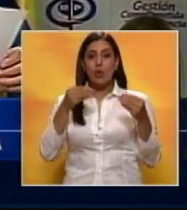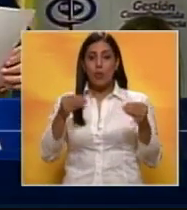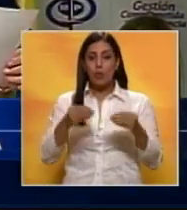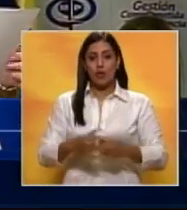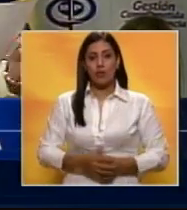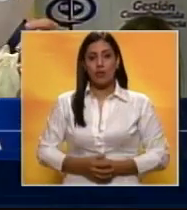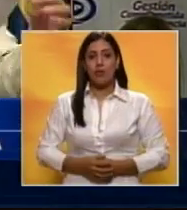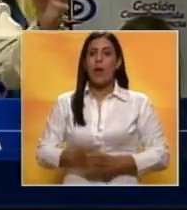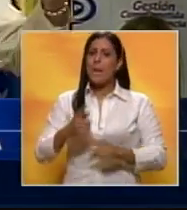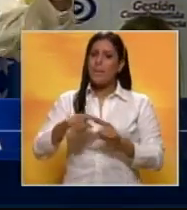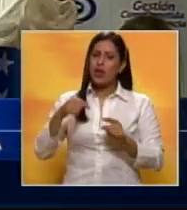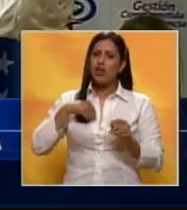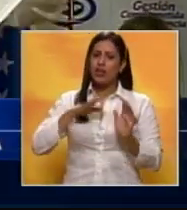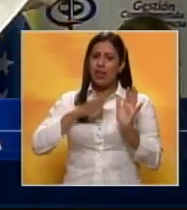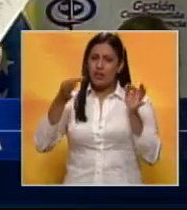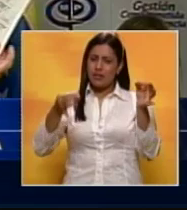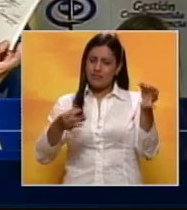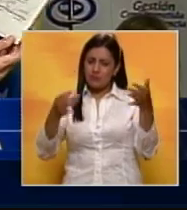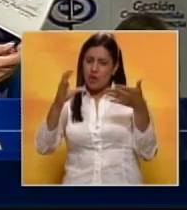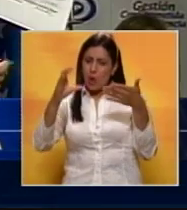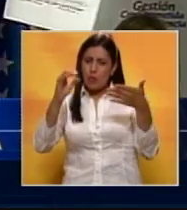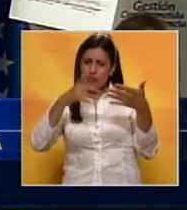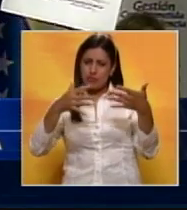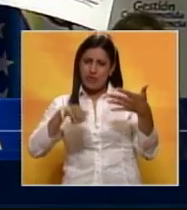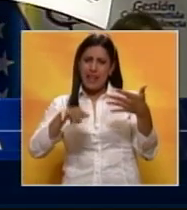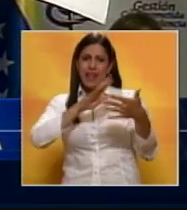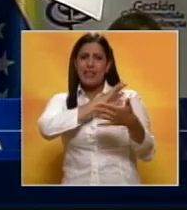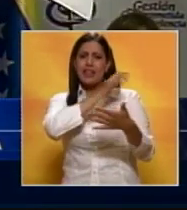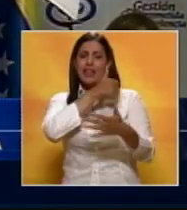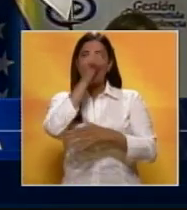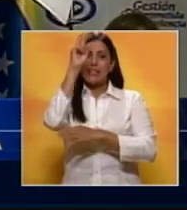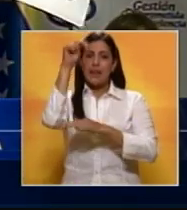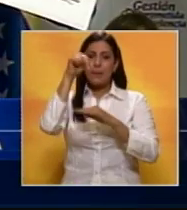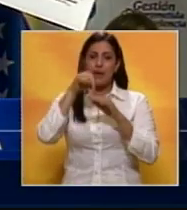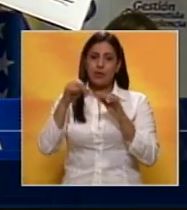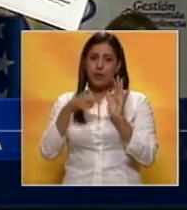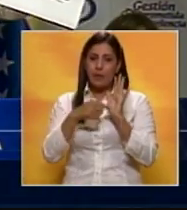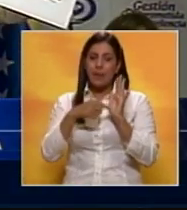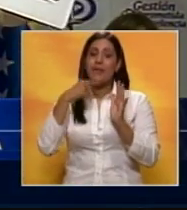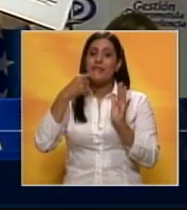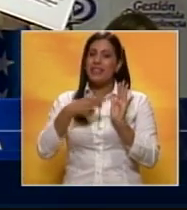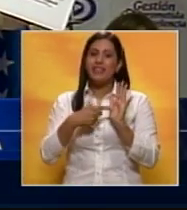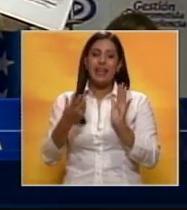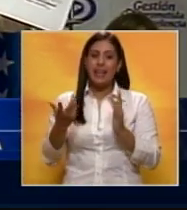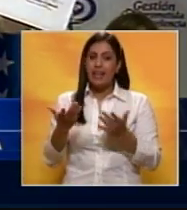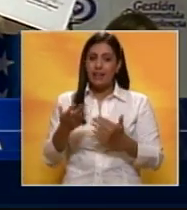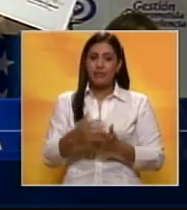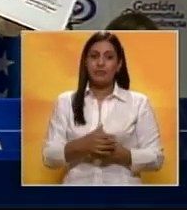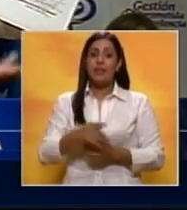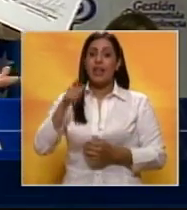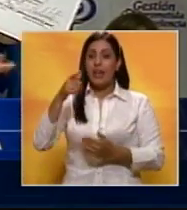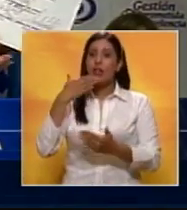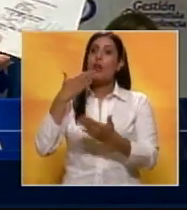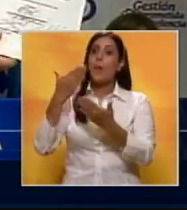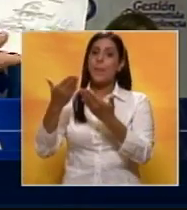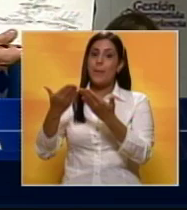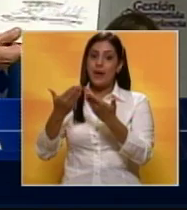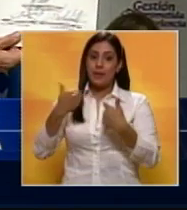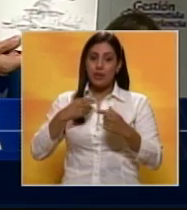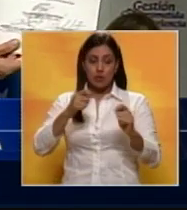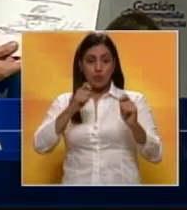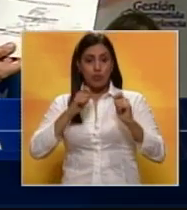Público. Pero yo tengo aquí una comunicación de la directiva de la Asamblea Nacional que dicen que ellos autorizan